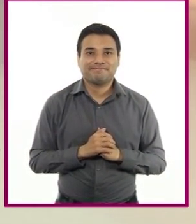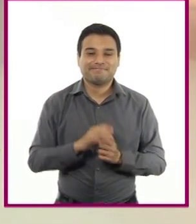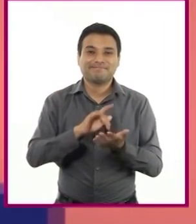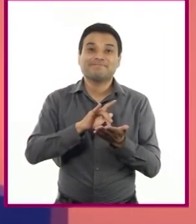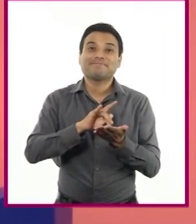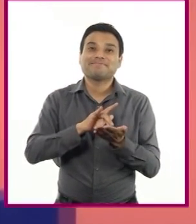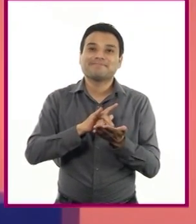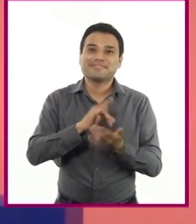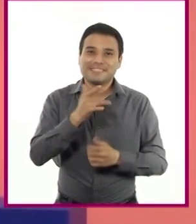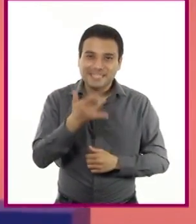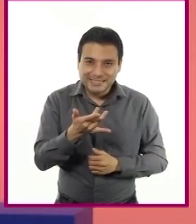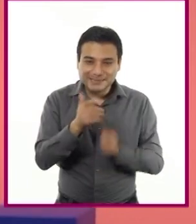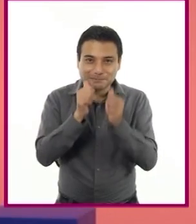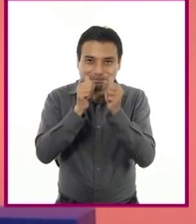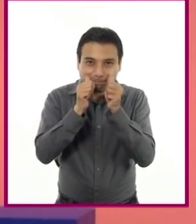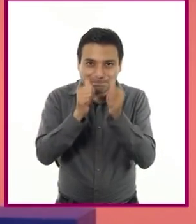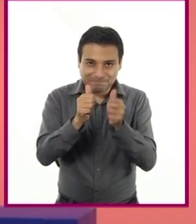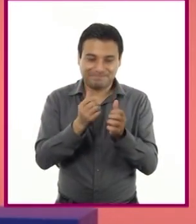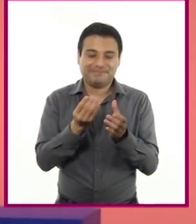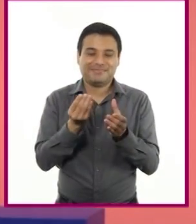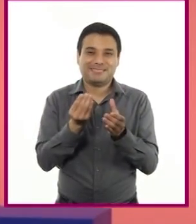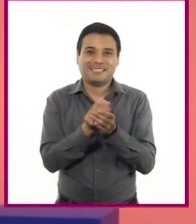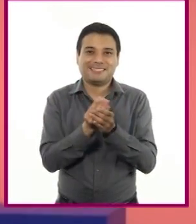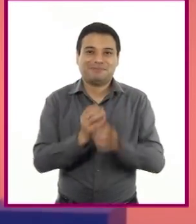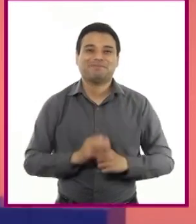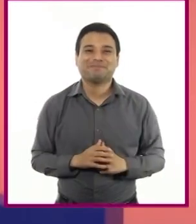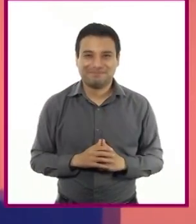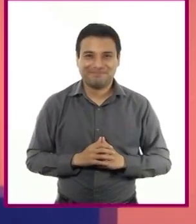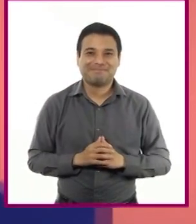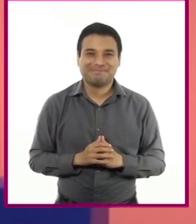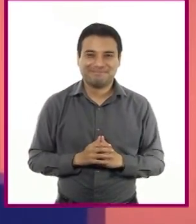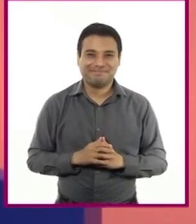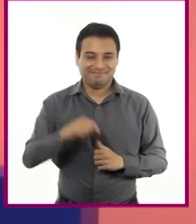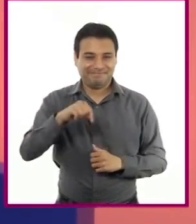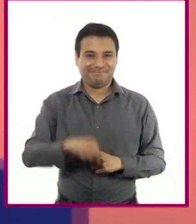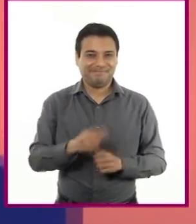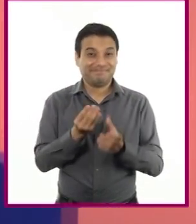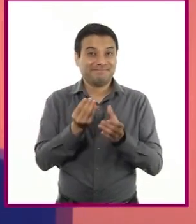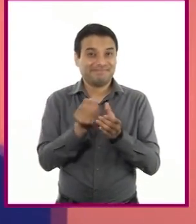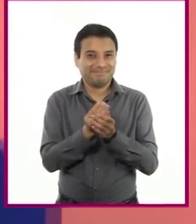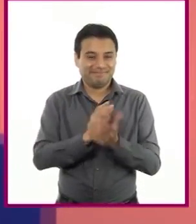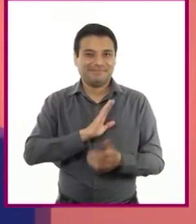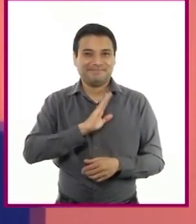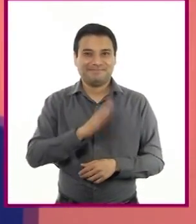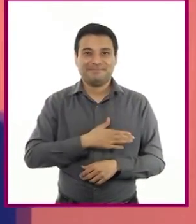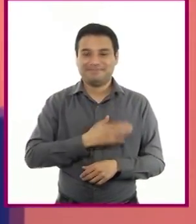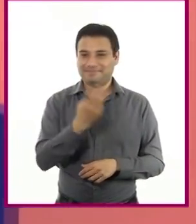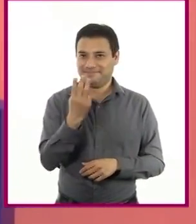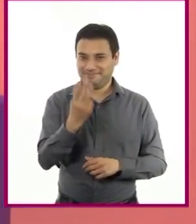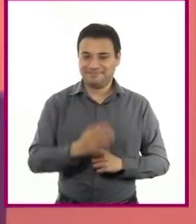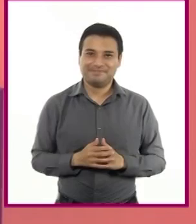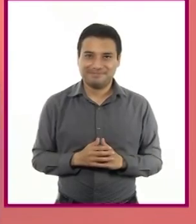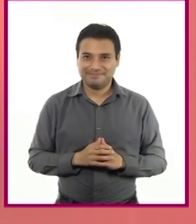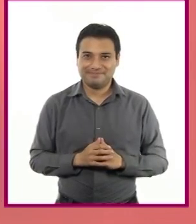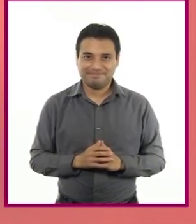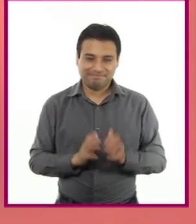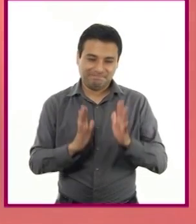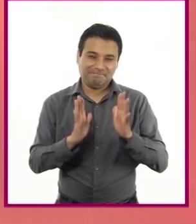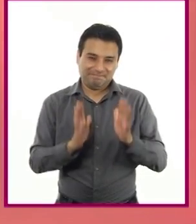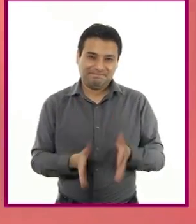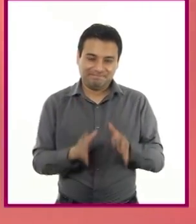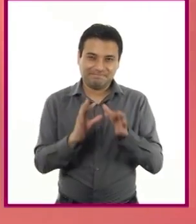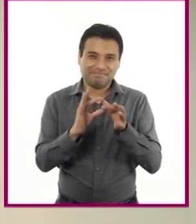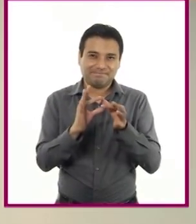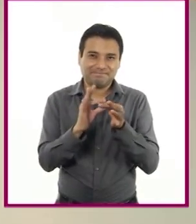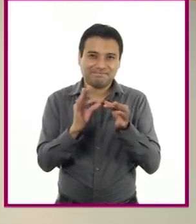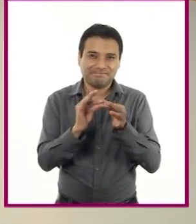Gracias por compartir con nosotros esta sesión de lengua materna, tercer grado, en la que hemos platicado